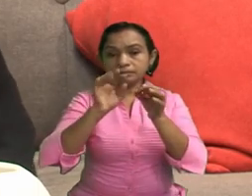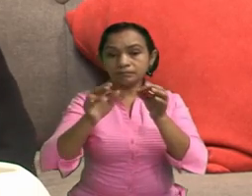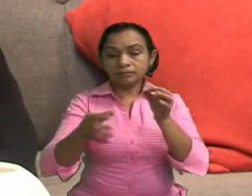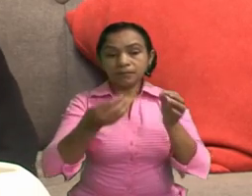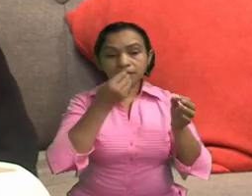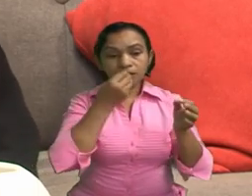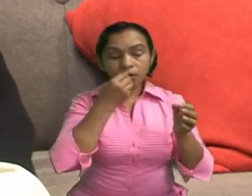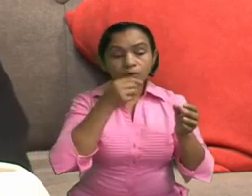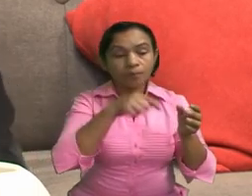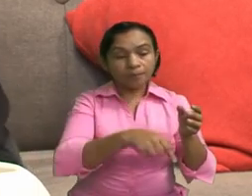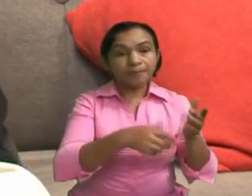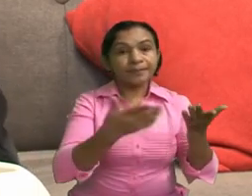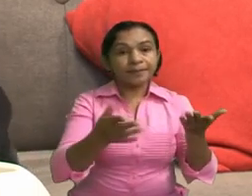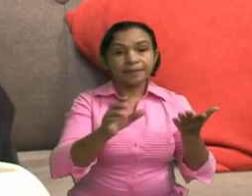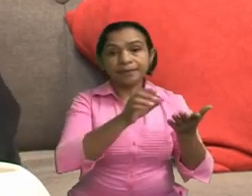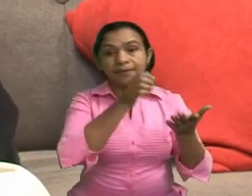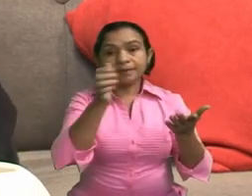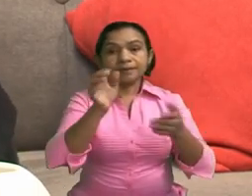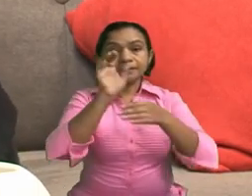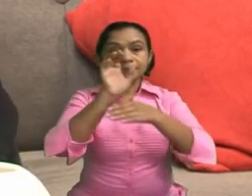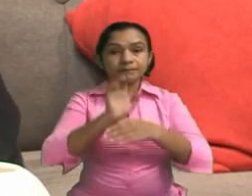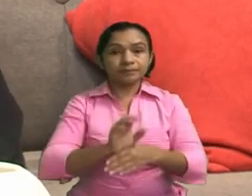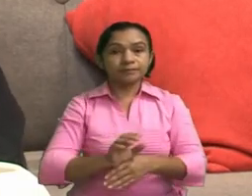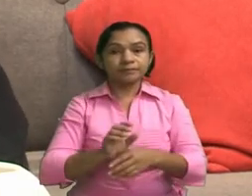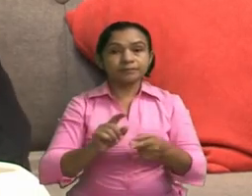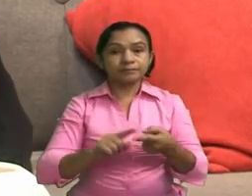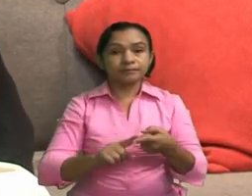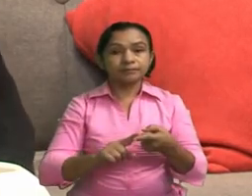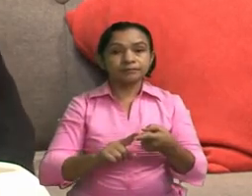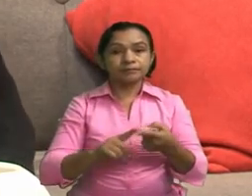O el que nosotros tradicionalmente